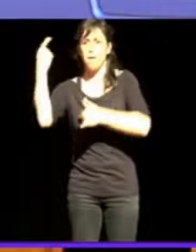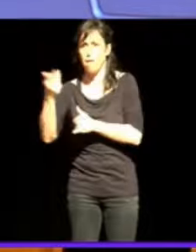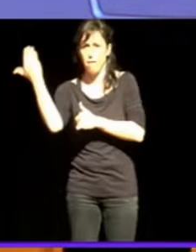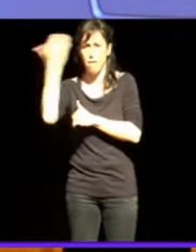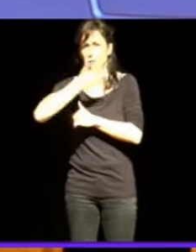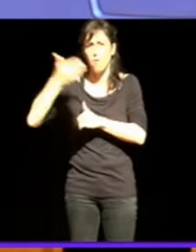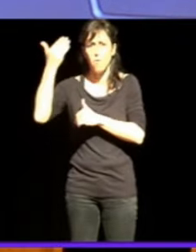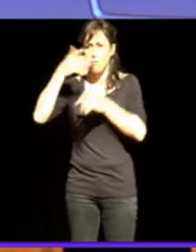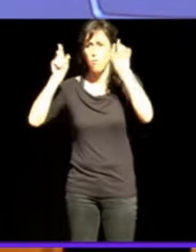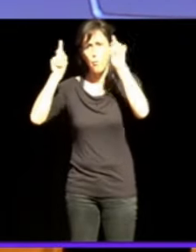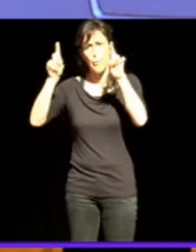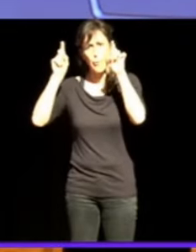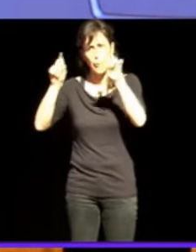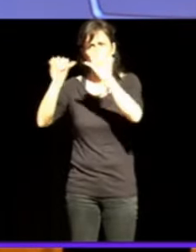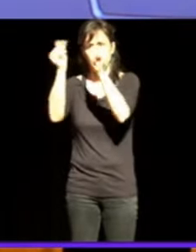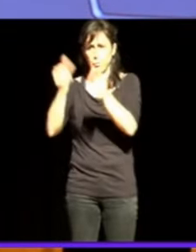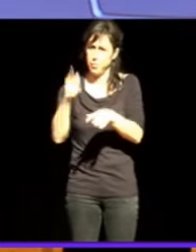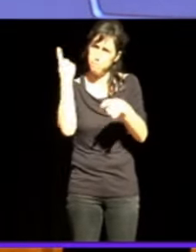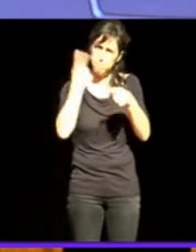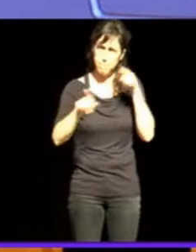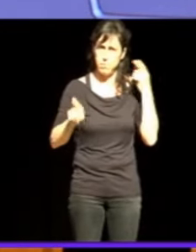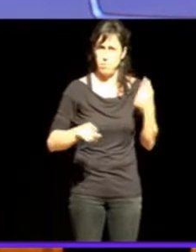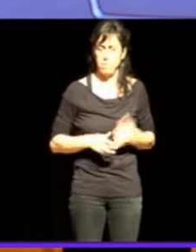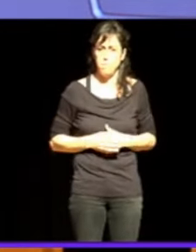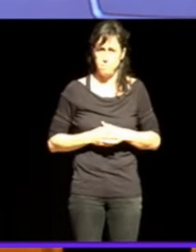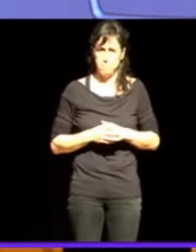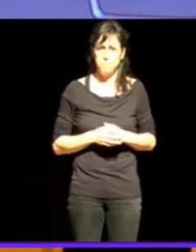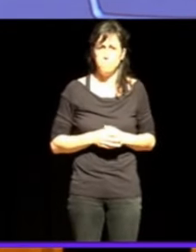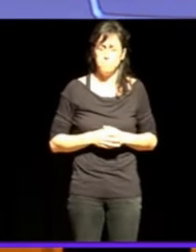también con el alumnado.